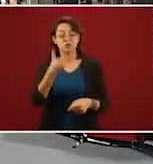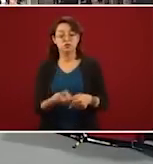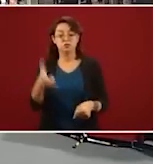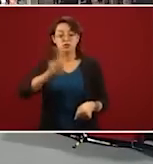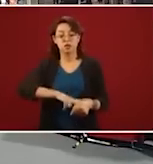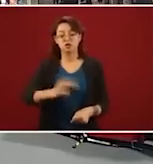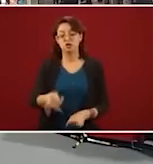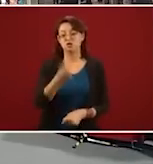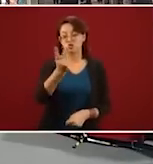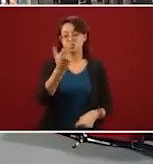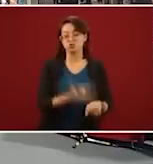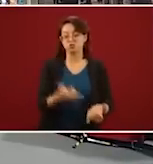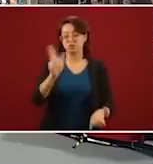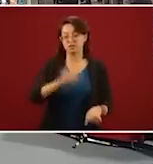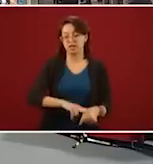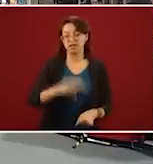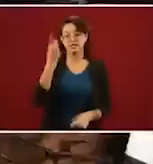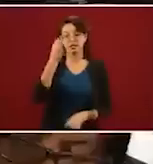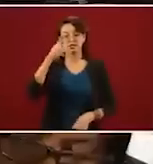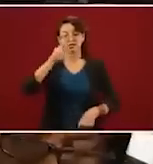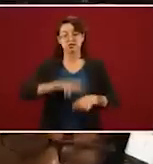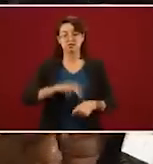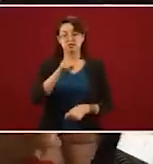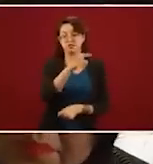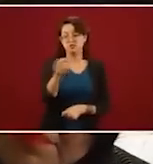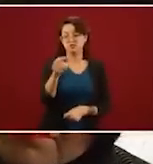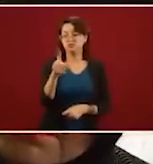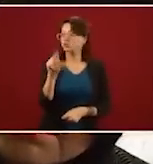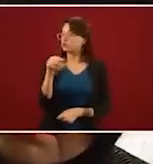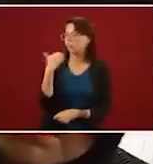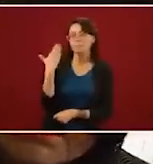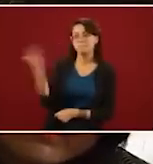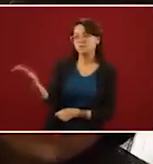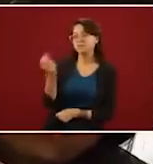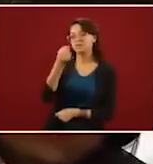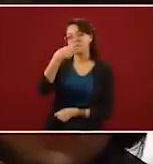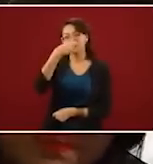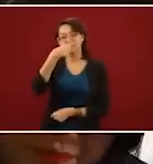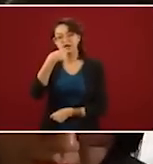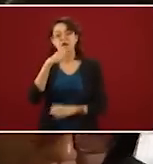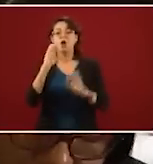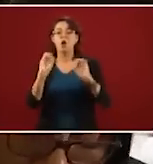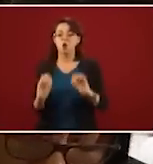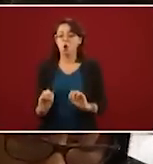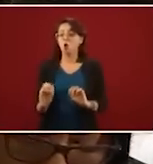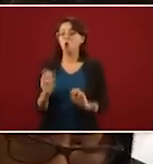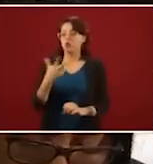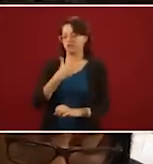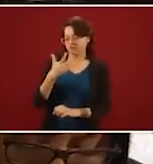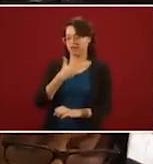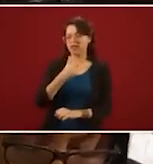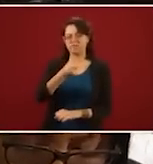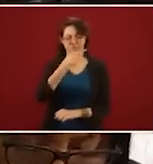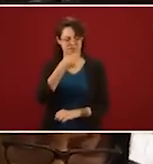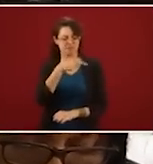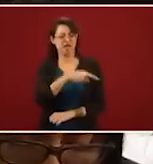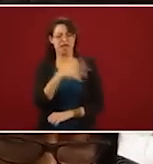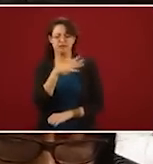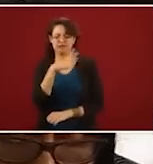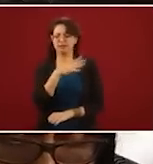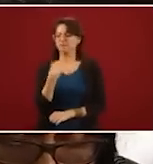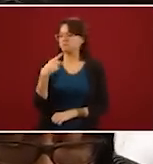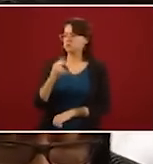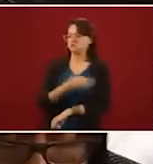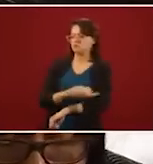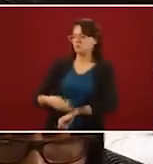2 hospitales quienes no solicitan los medicamentos o quienes no les hacen entrega de las